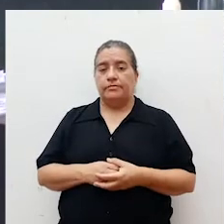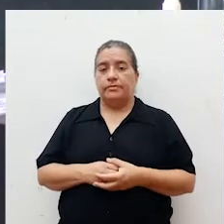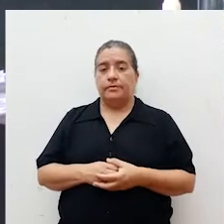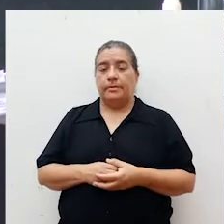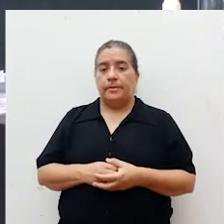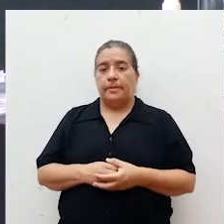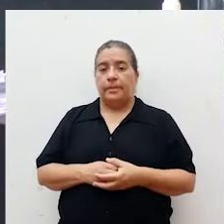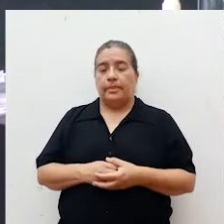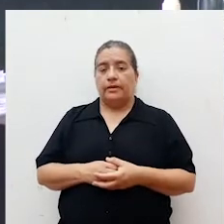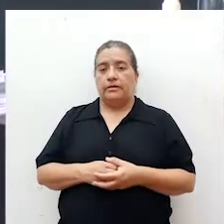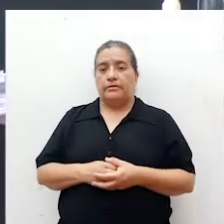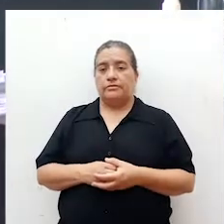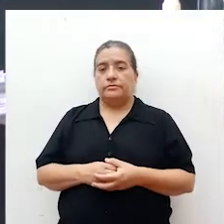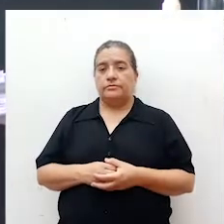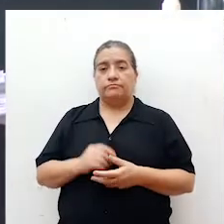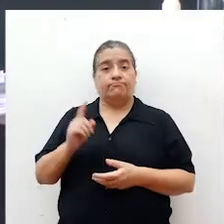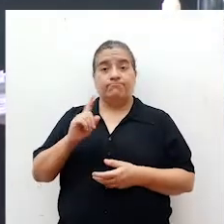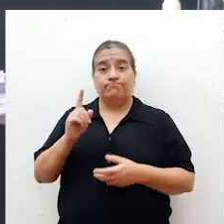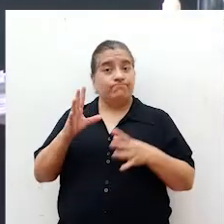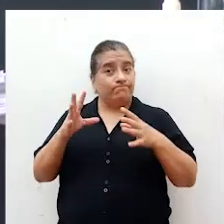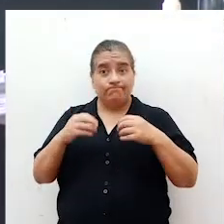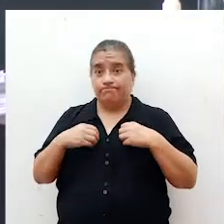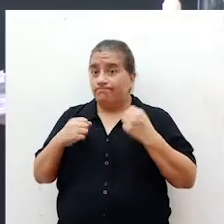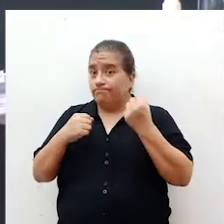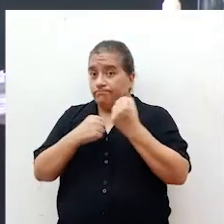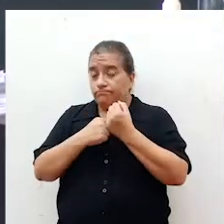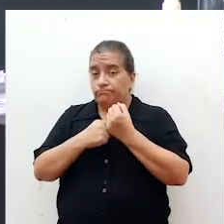dijimos, la Defensoría no suscribe,